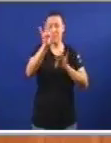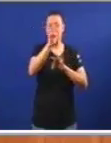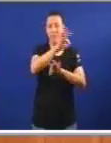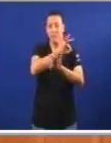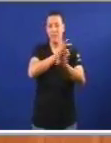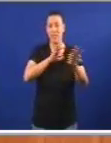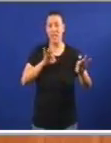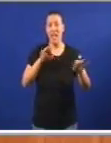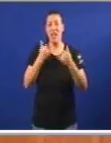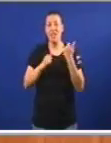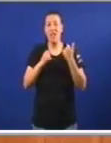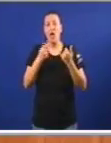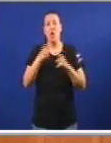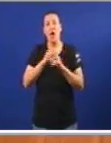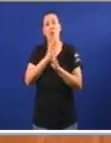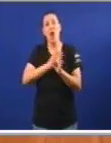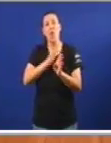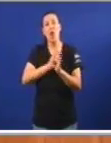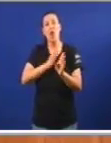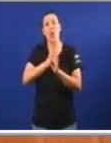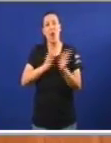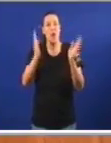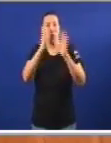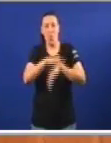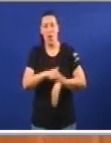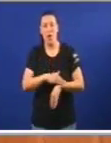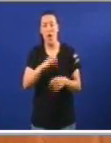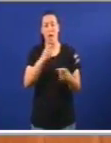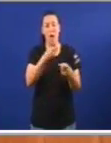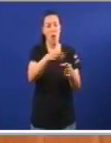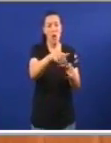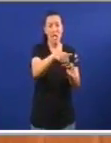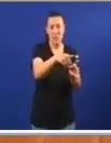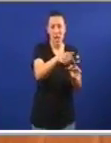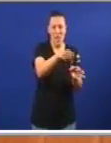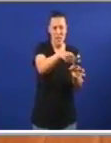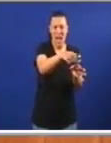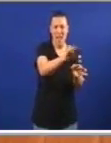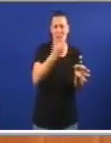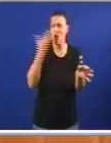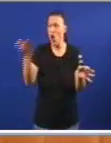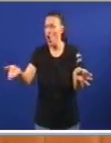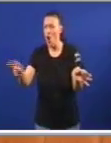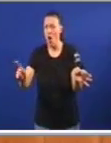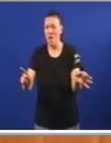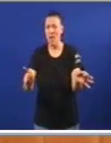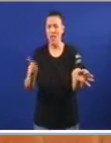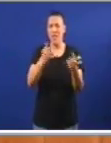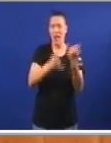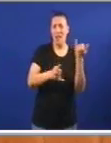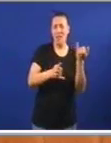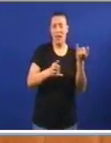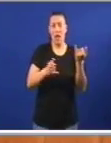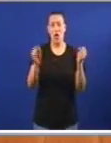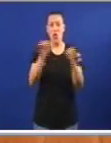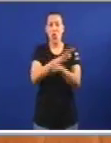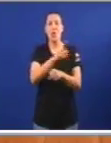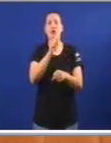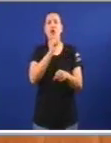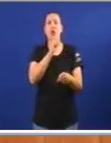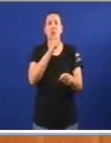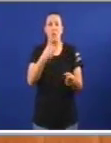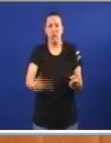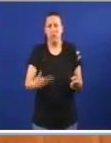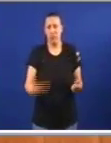tanto, non hai unha estabilidade. Prazas que non se ofertan e que, como xa se dixo, estruturalmente se cubren de xeito